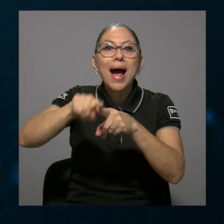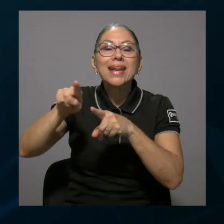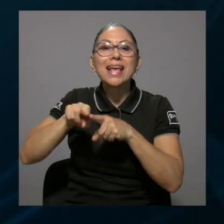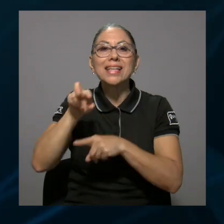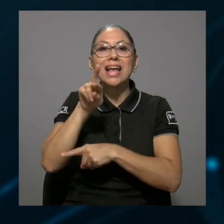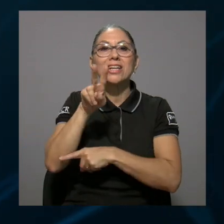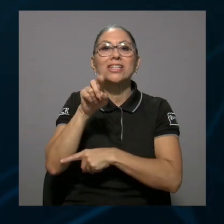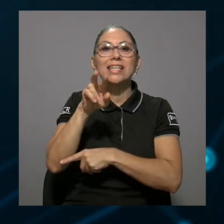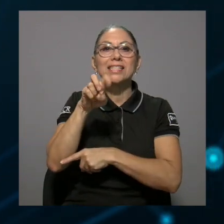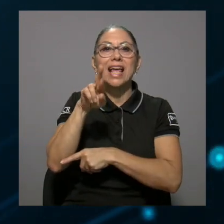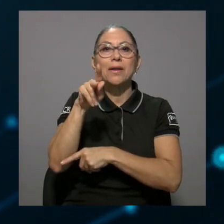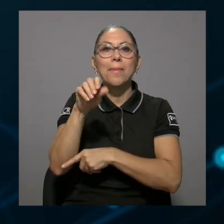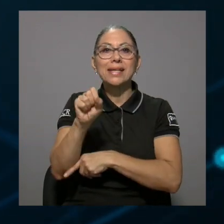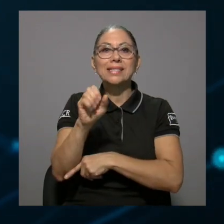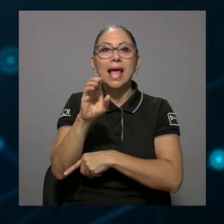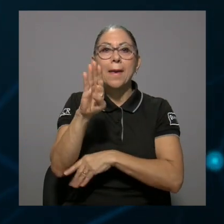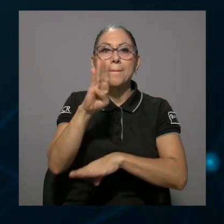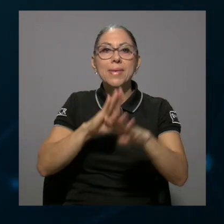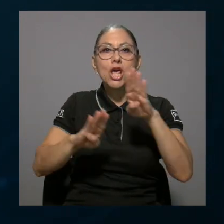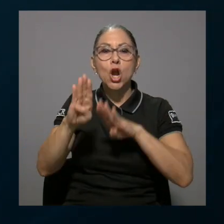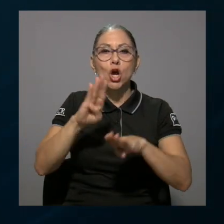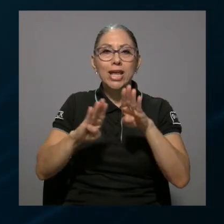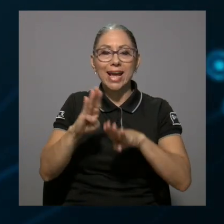reservas biológicas.